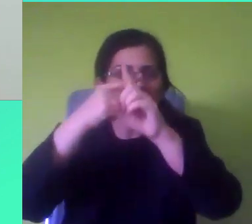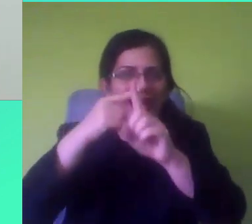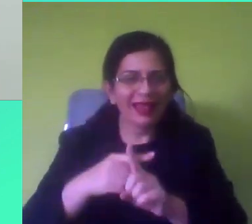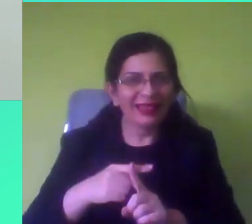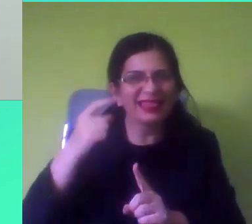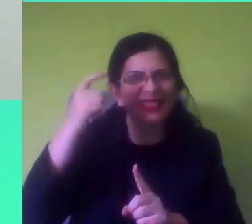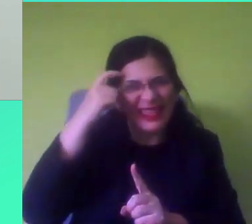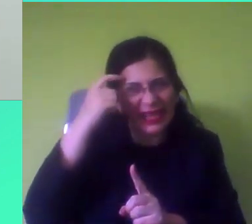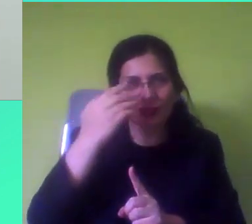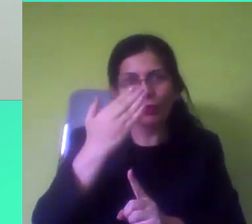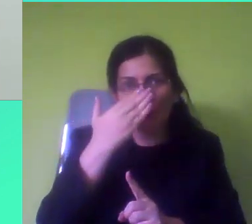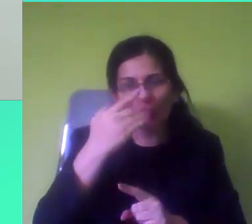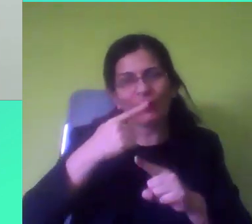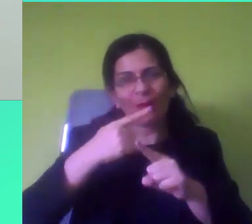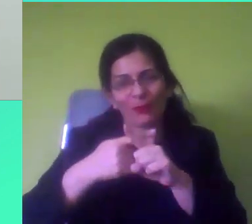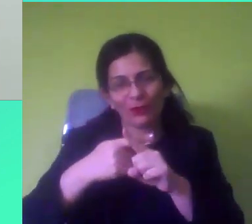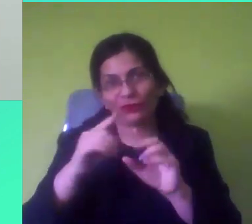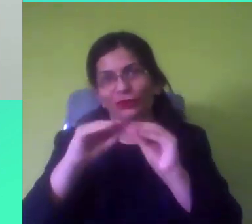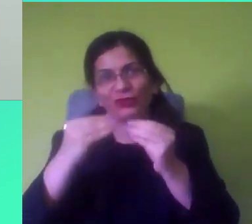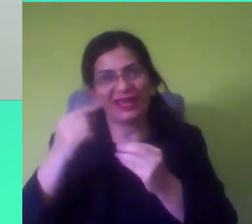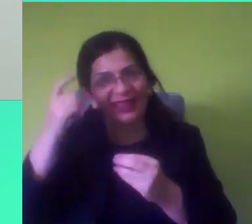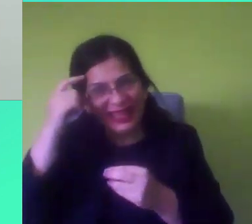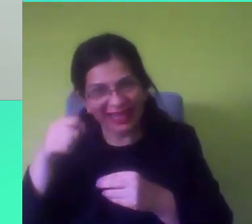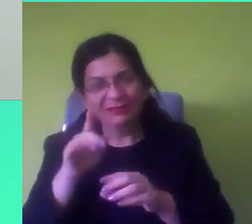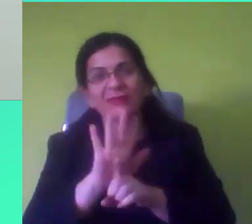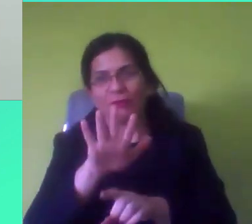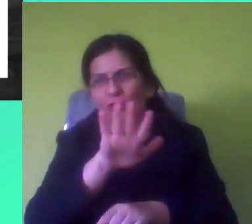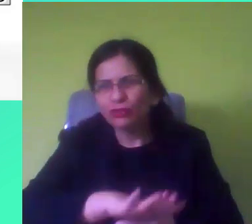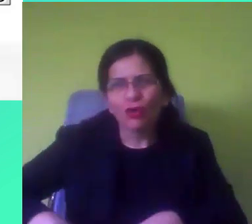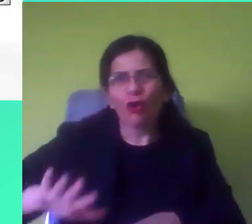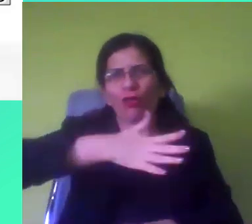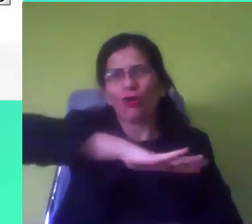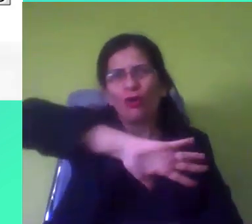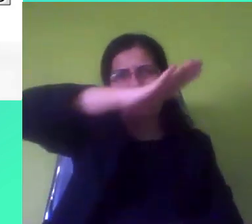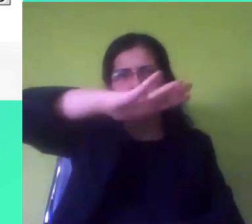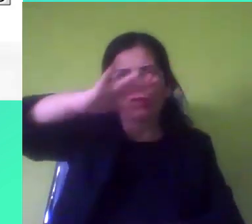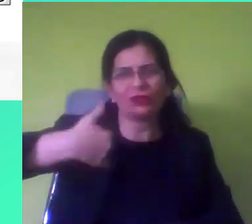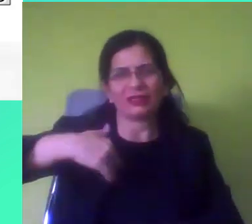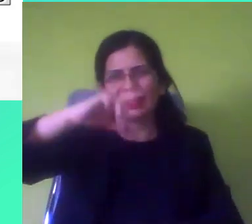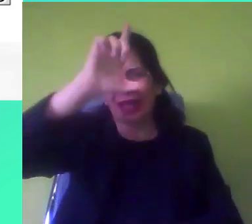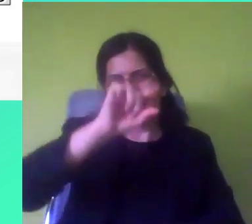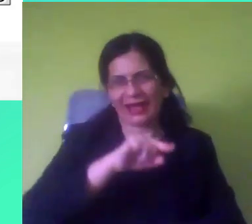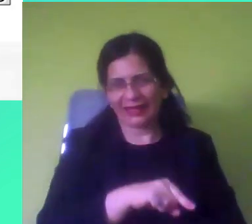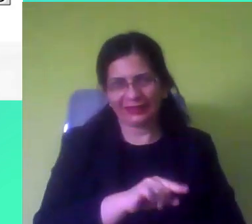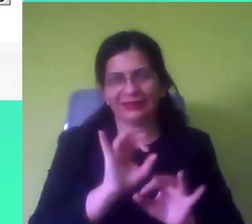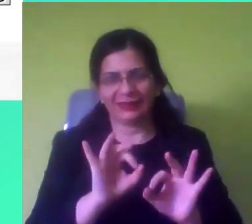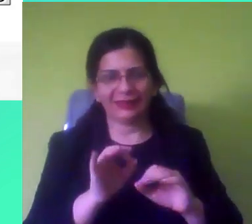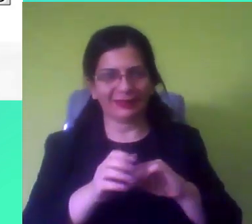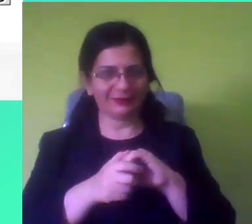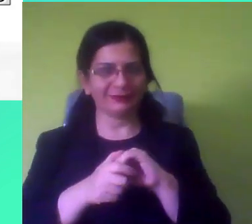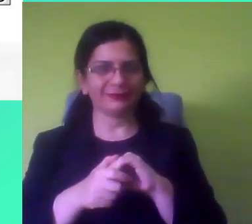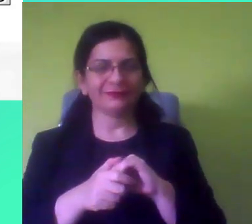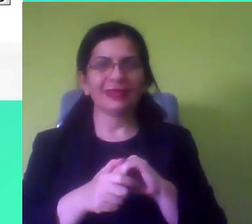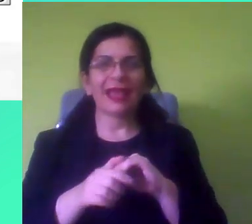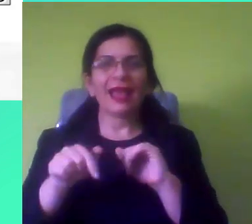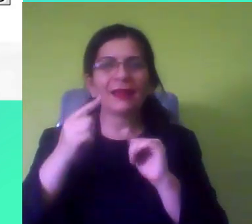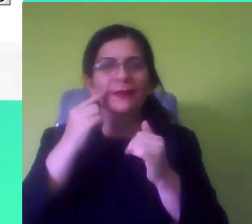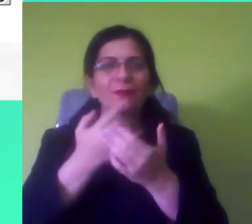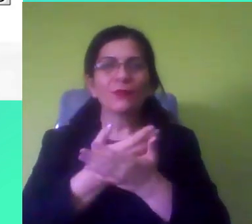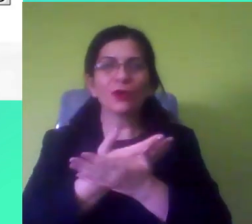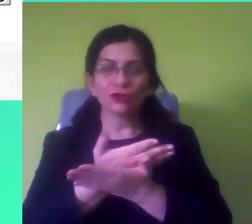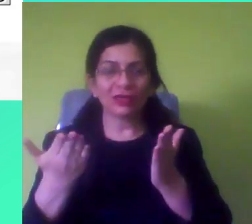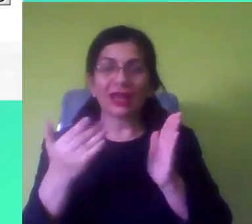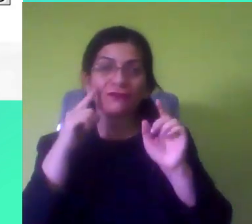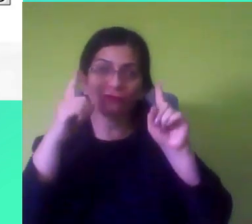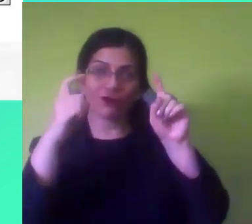hay de glaciares inventariados en la cordillera de los Andes. Si vemos los resultados por regiones, por las